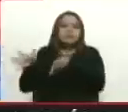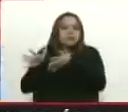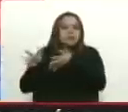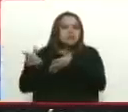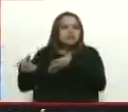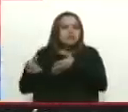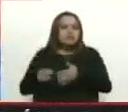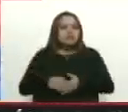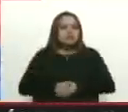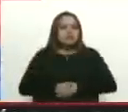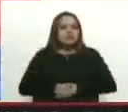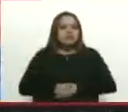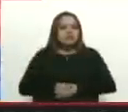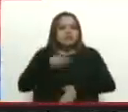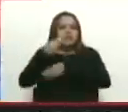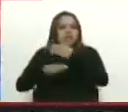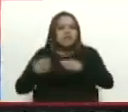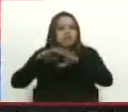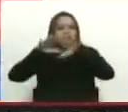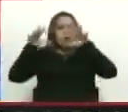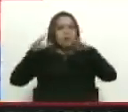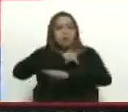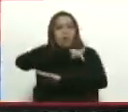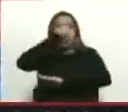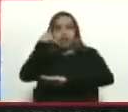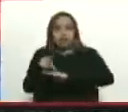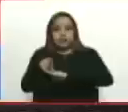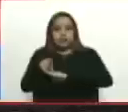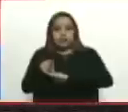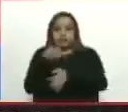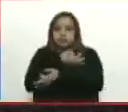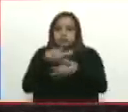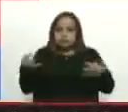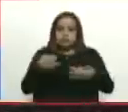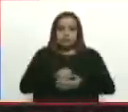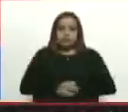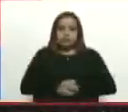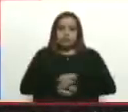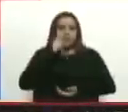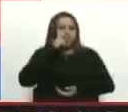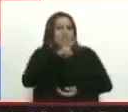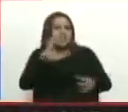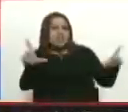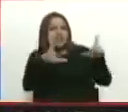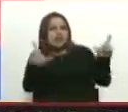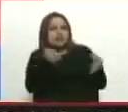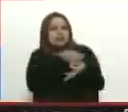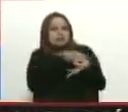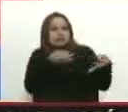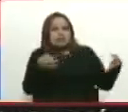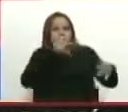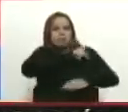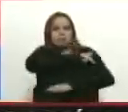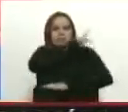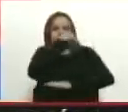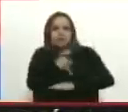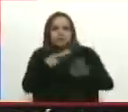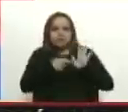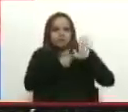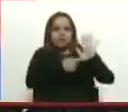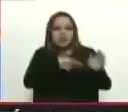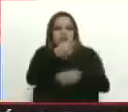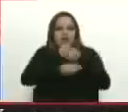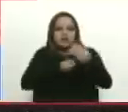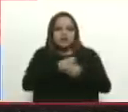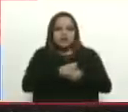Está haciéndose en el Poliedro, tremendo escenario, de verdad. Se veía por televisión extraordinaria la transmisión que se está haciendo